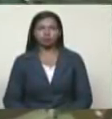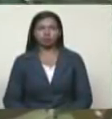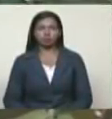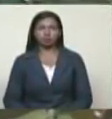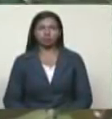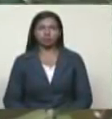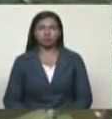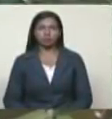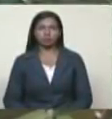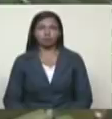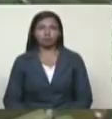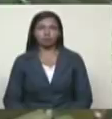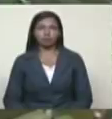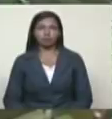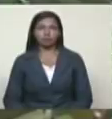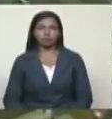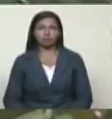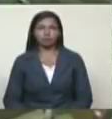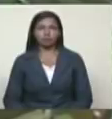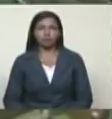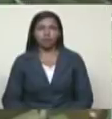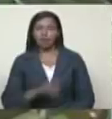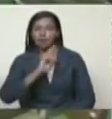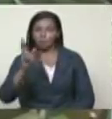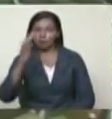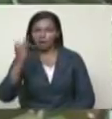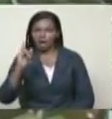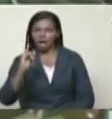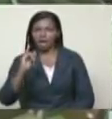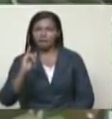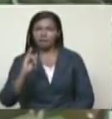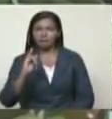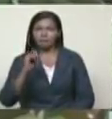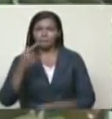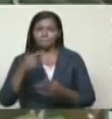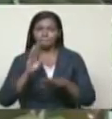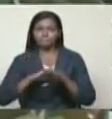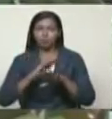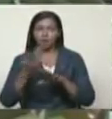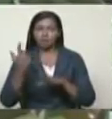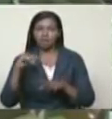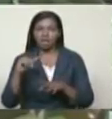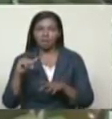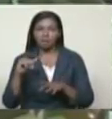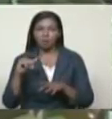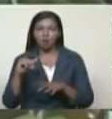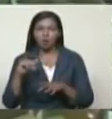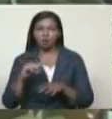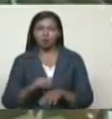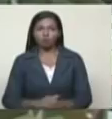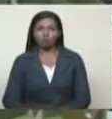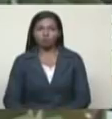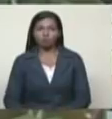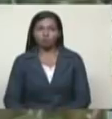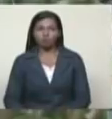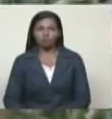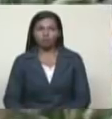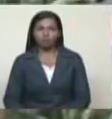nuestra patria. La República existe porque tenemos Fuerza Armada Nacional Bolivariana, porque tenemos